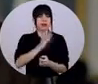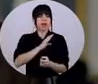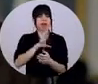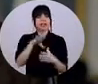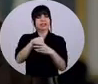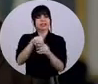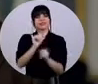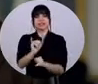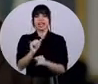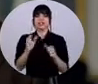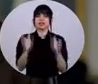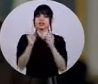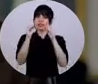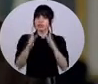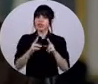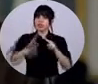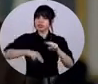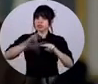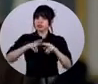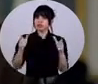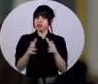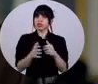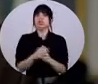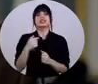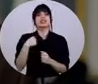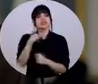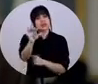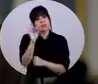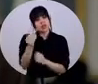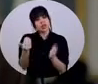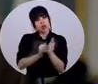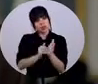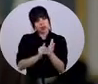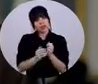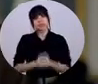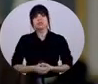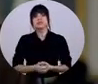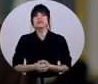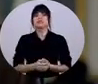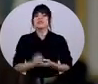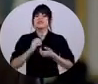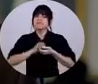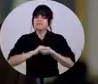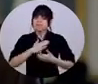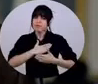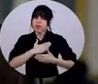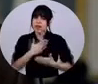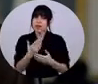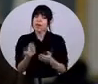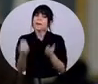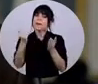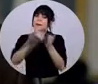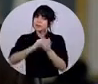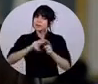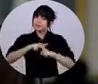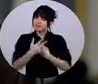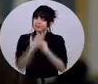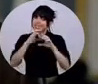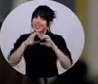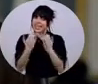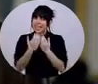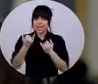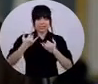servicio y solidaridad que caracteriza al personal del Magisterio Nacional. Les invito una vez más,